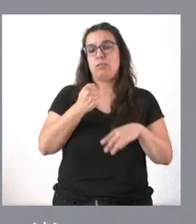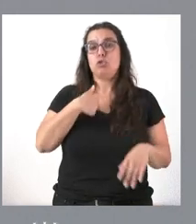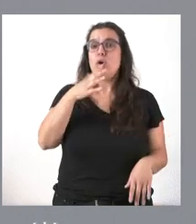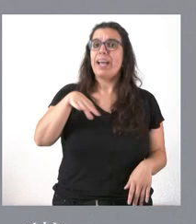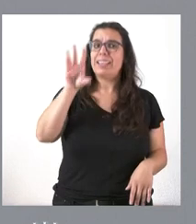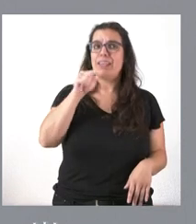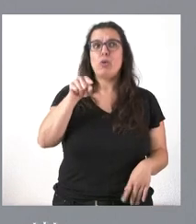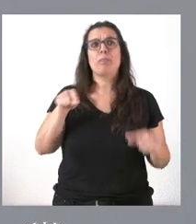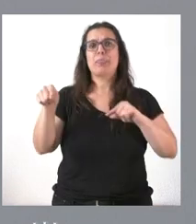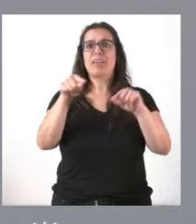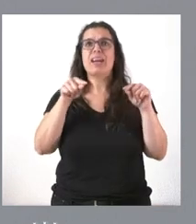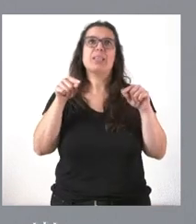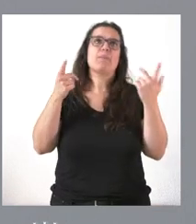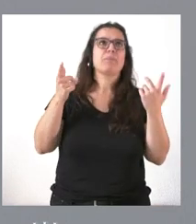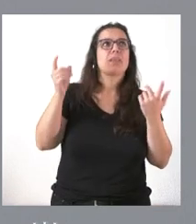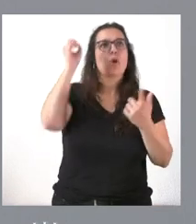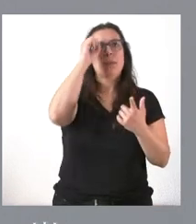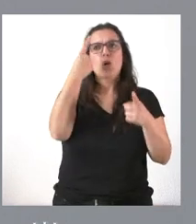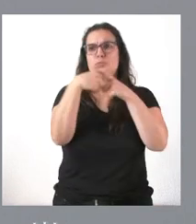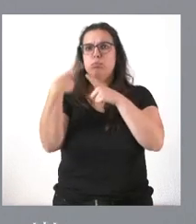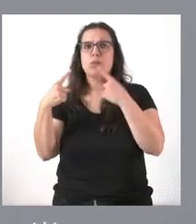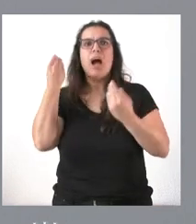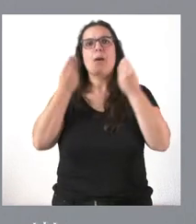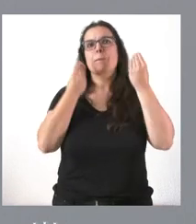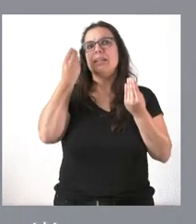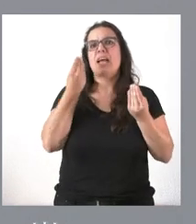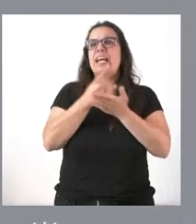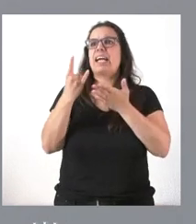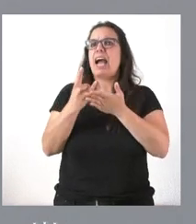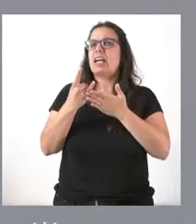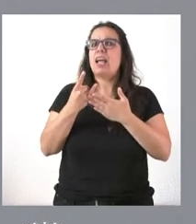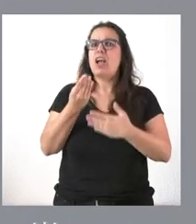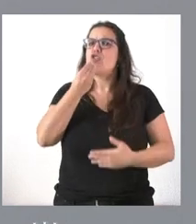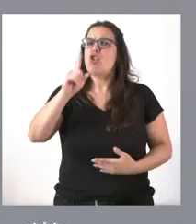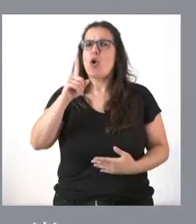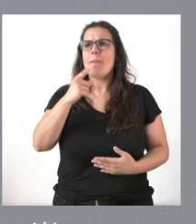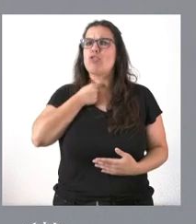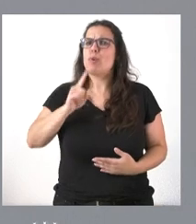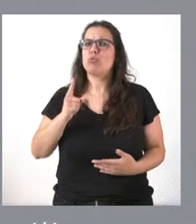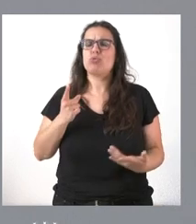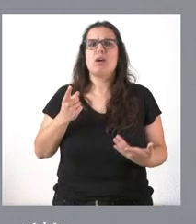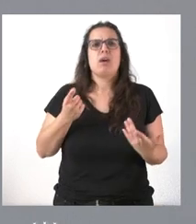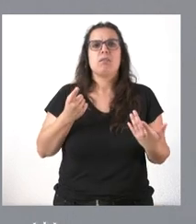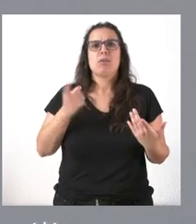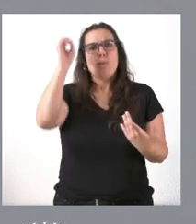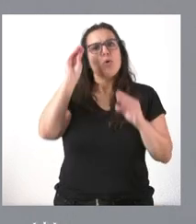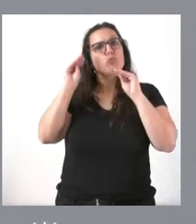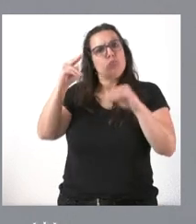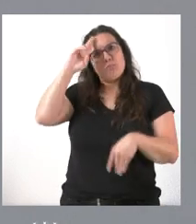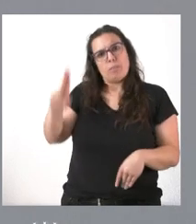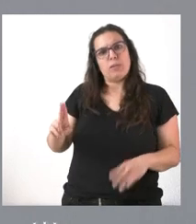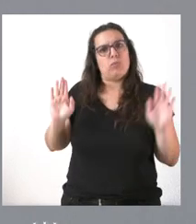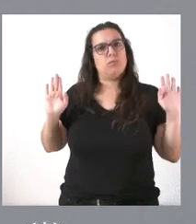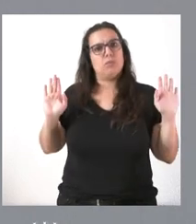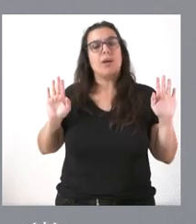que puede haber un debate de quien no crea que se debe consumir carne y yo lo respeto pero también tenemos que